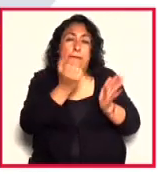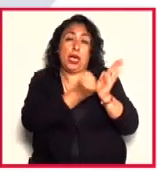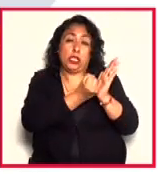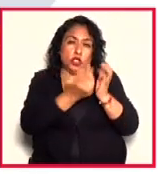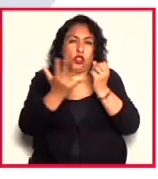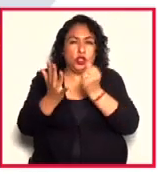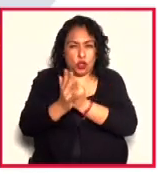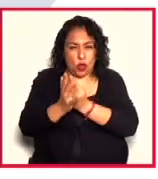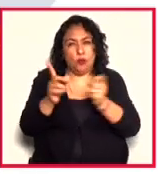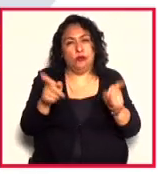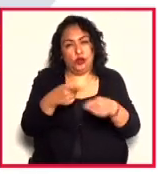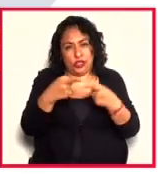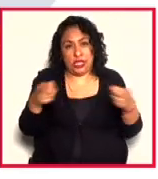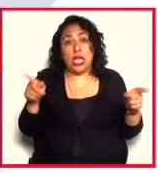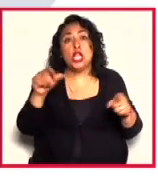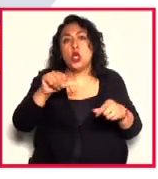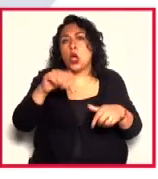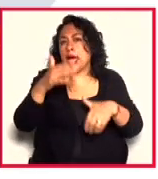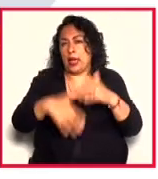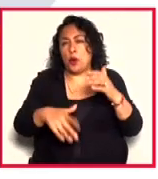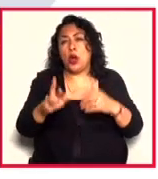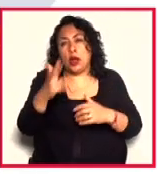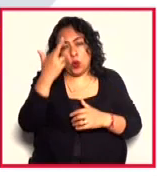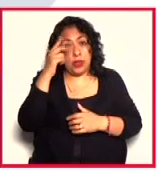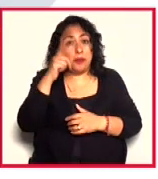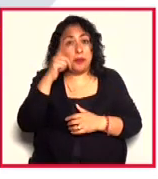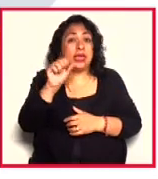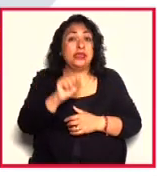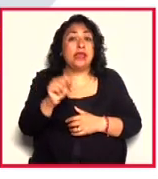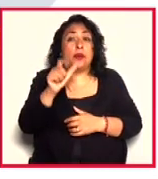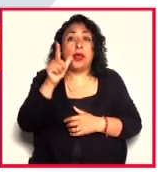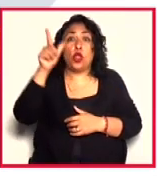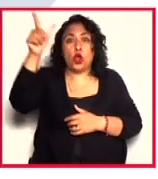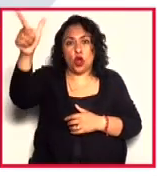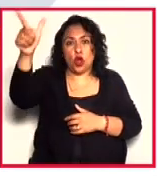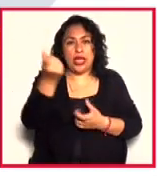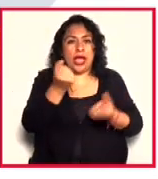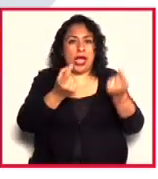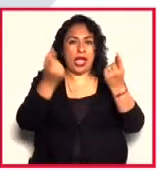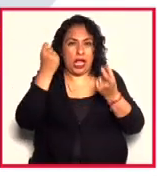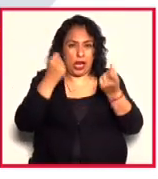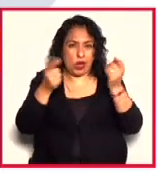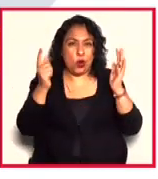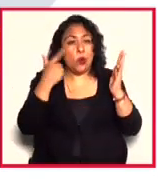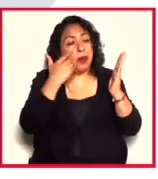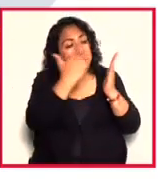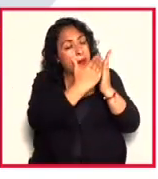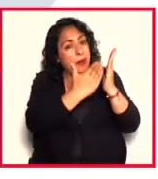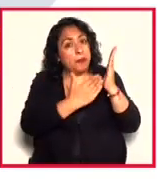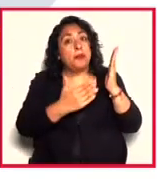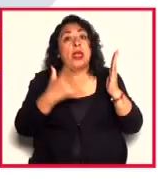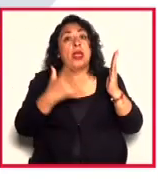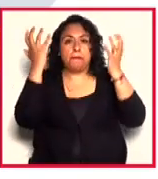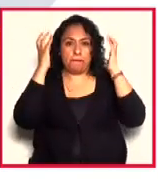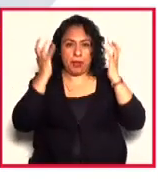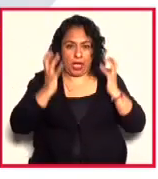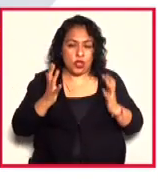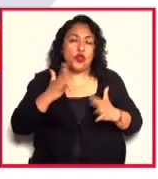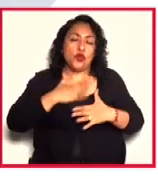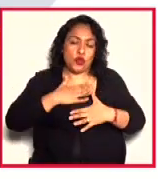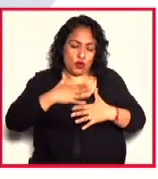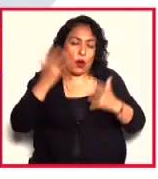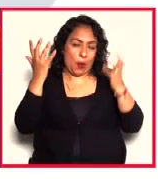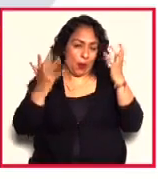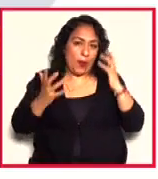Yo me despido recordándoles nada más que mañana es Sábado de Gloria. Algunos de nosotros, chequen sus agendas, nos toca baño. Yo soy de ellos. Gracias,